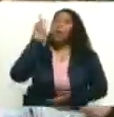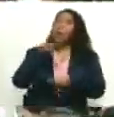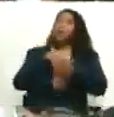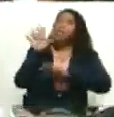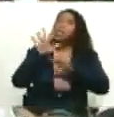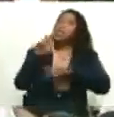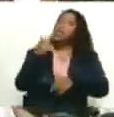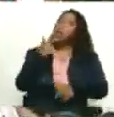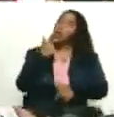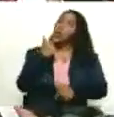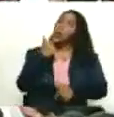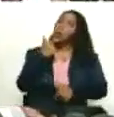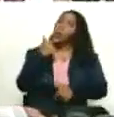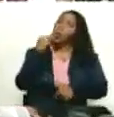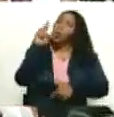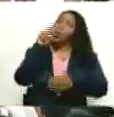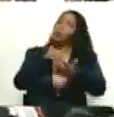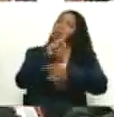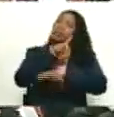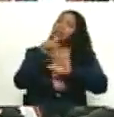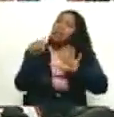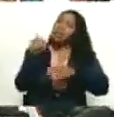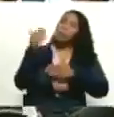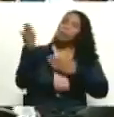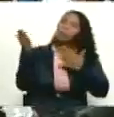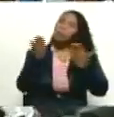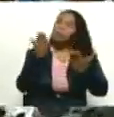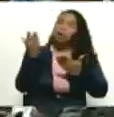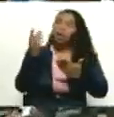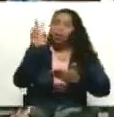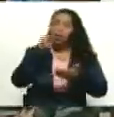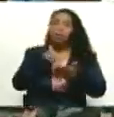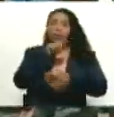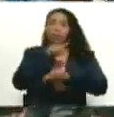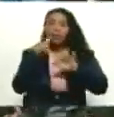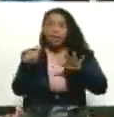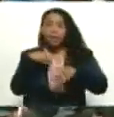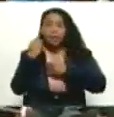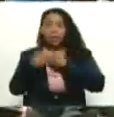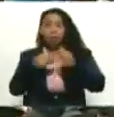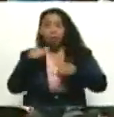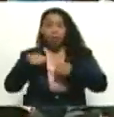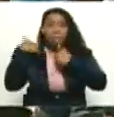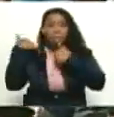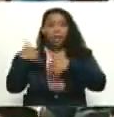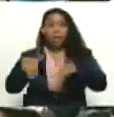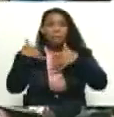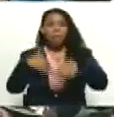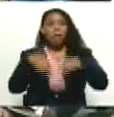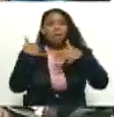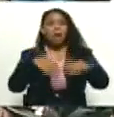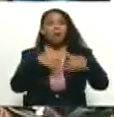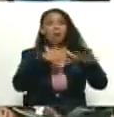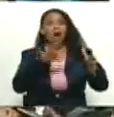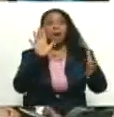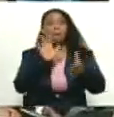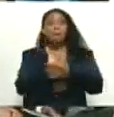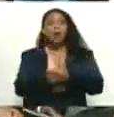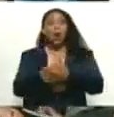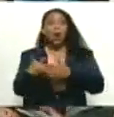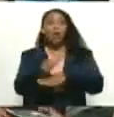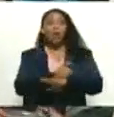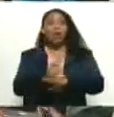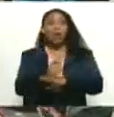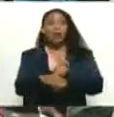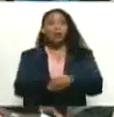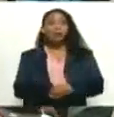sería, 16. Yo en el 2016 hicimos una marcha aquí con el compañero gobernador.